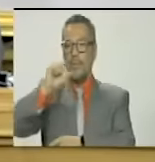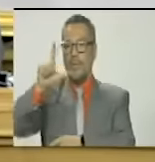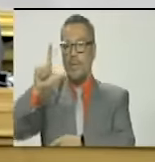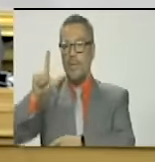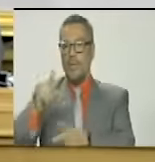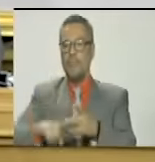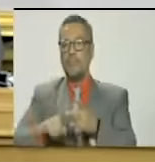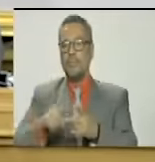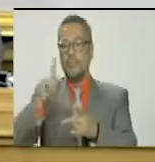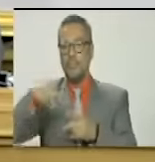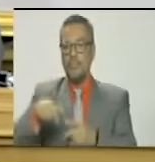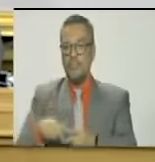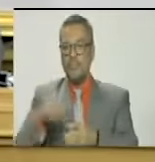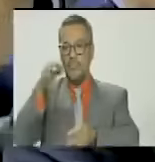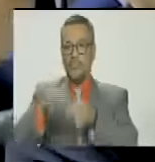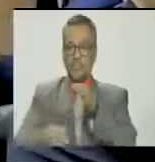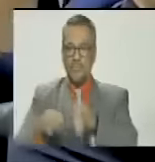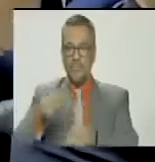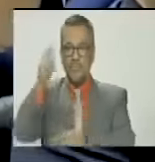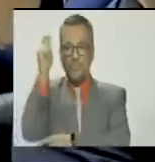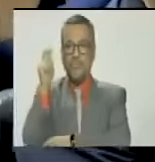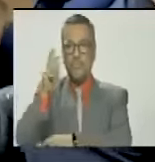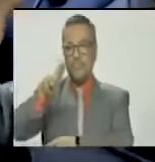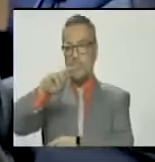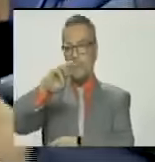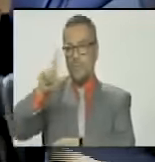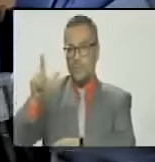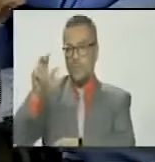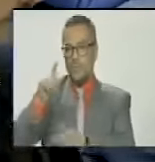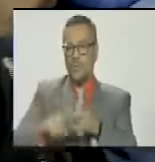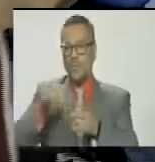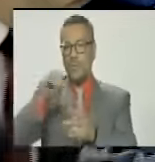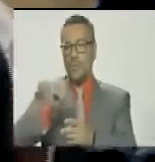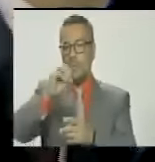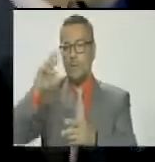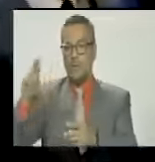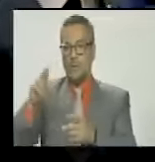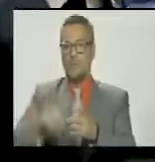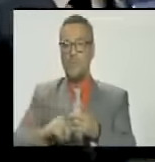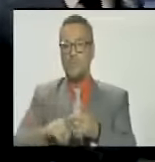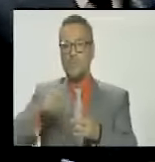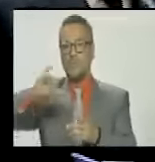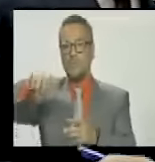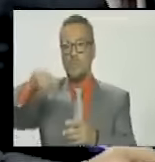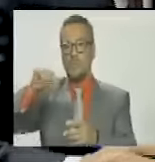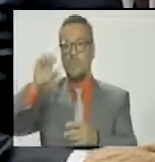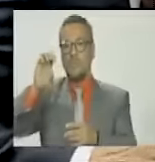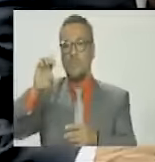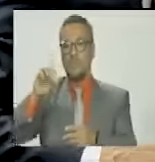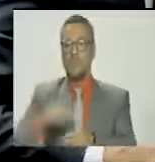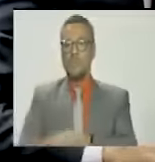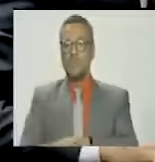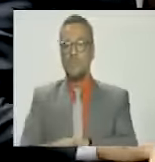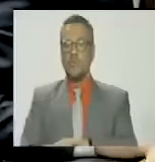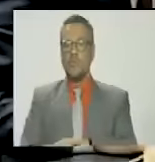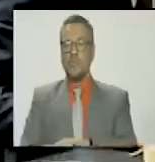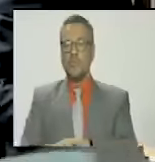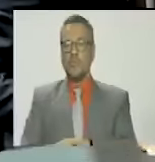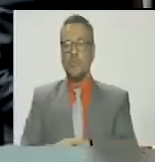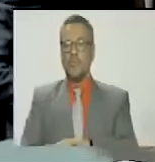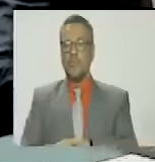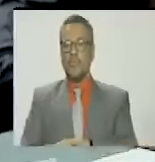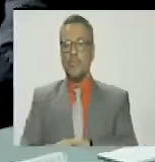León y los diputados Rubén Limas, Oscar Rondero y José Brito.